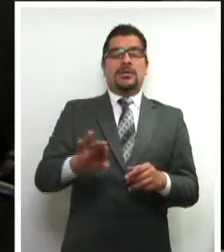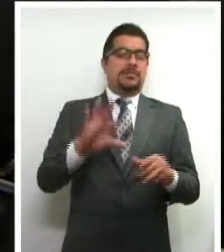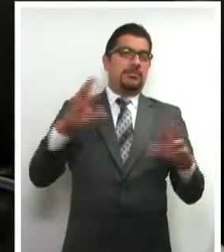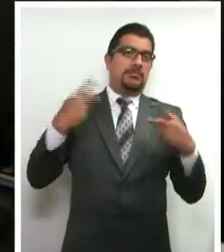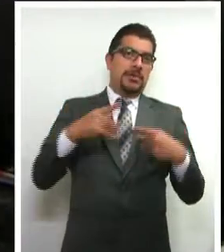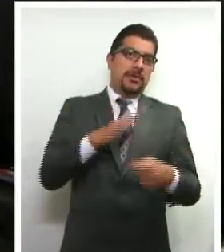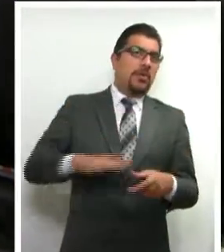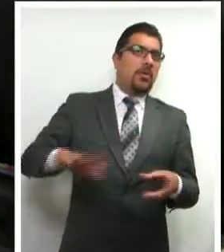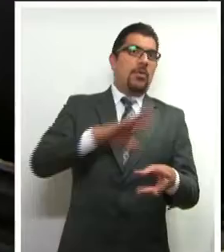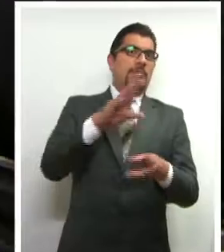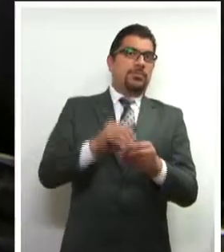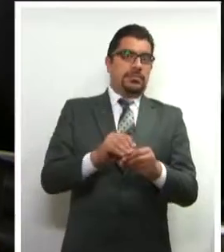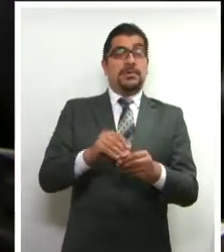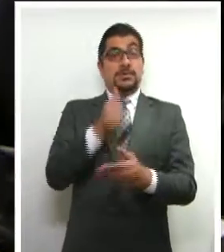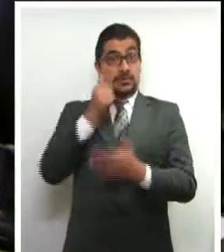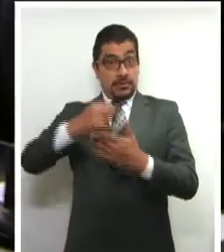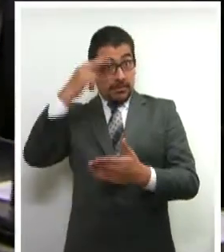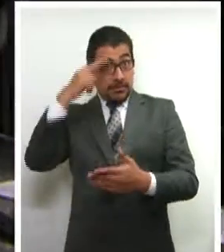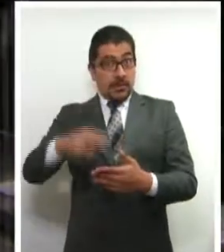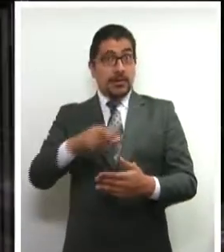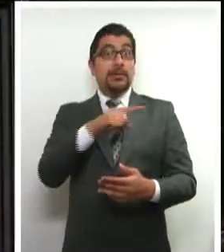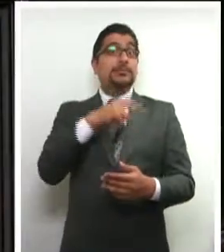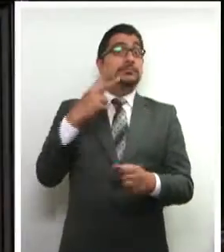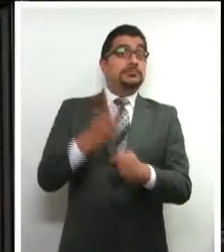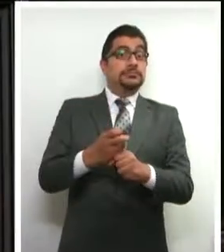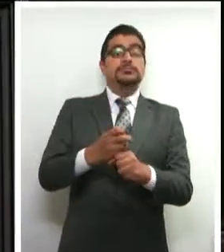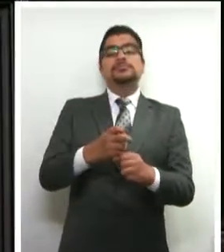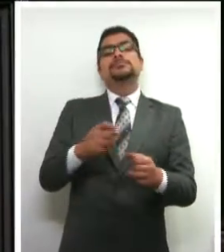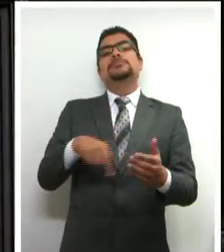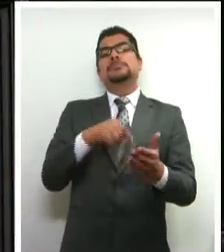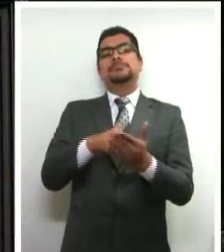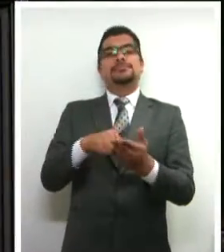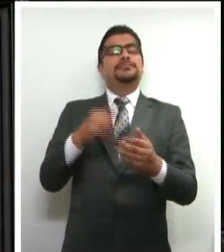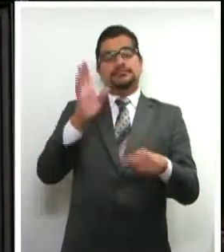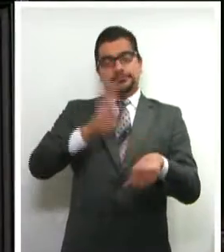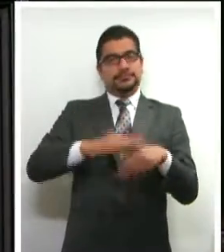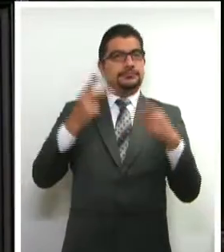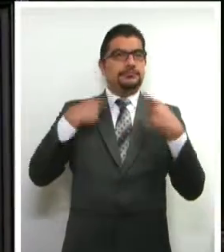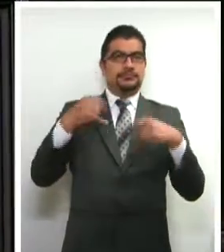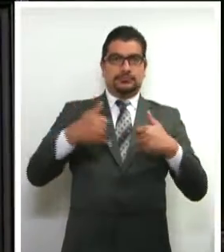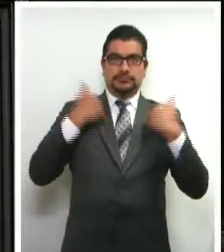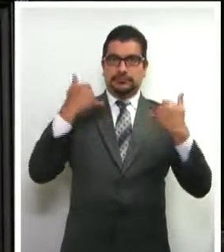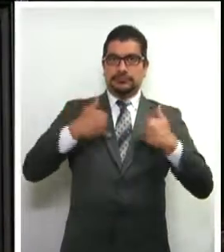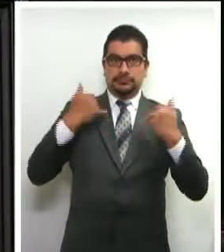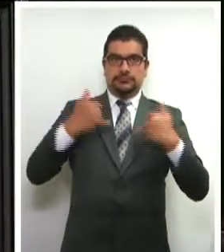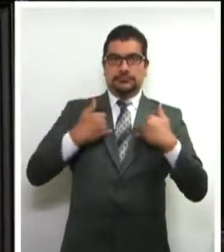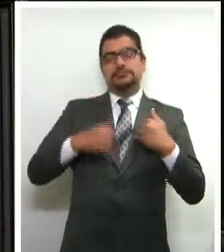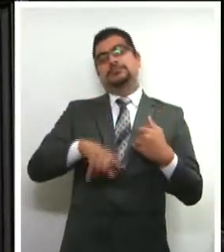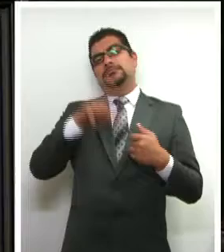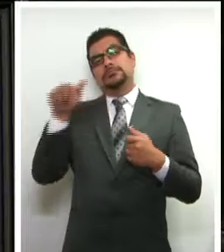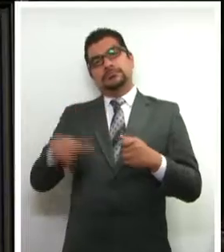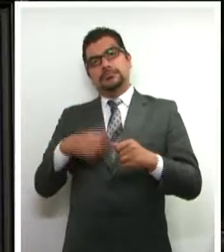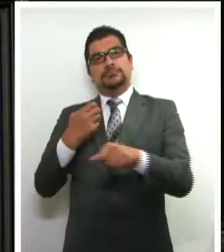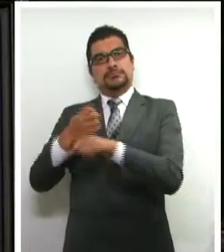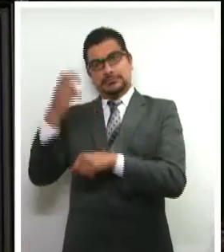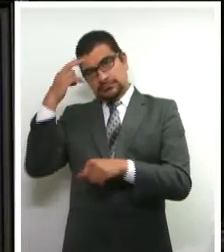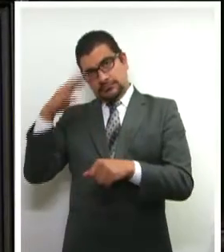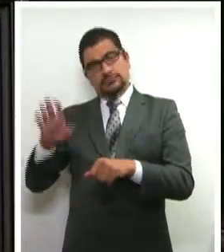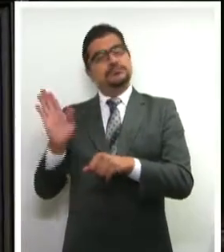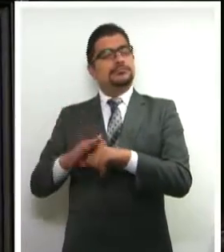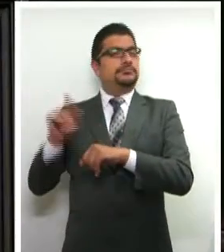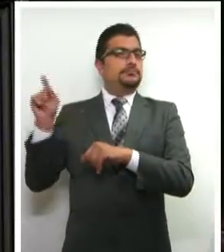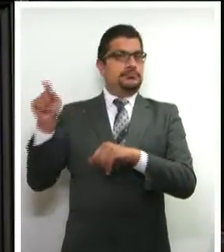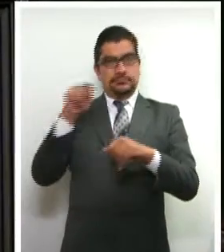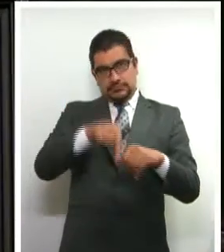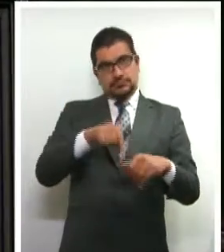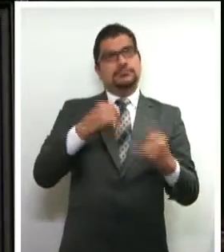de la Ciudad de México, somos la segunda entidad federativa con mayor población juvenil después del Estado de México.